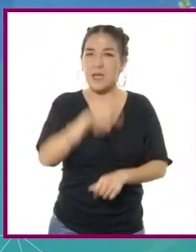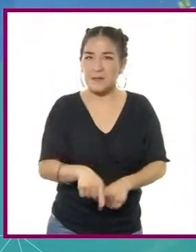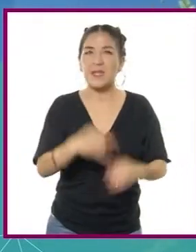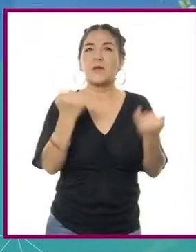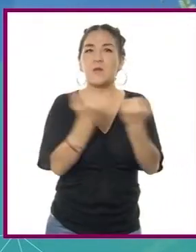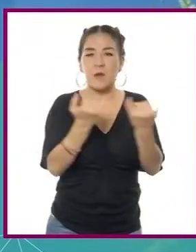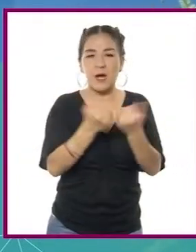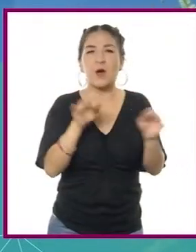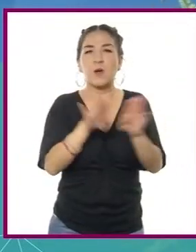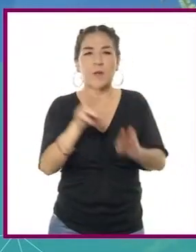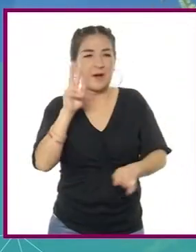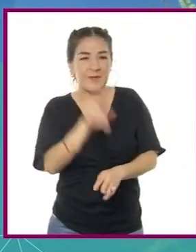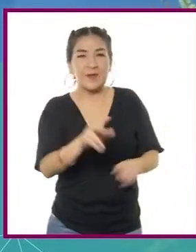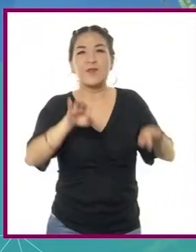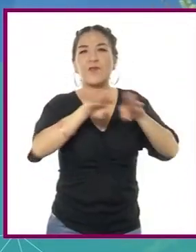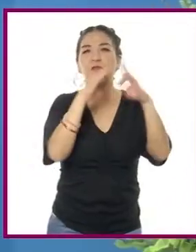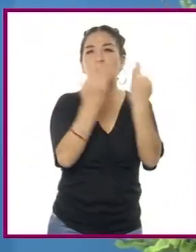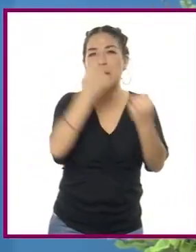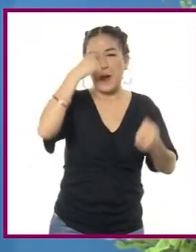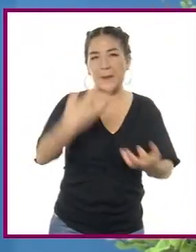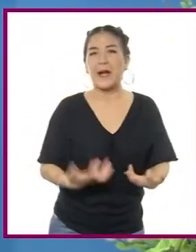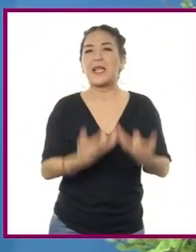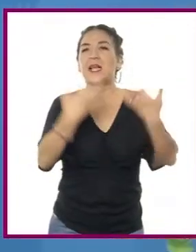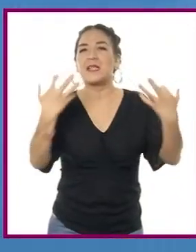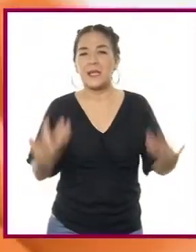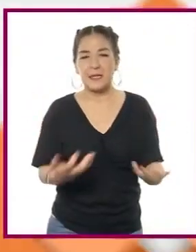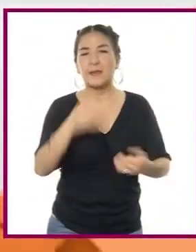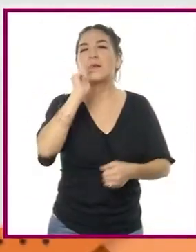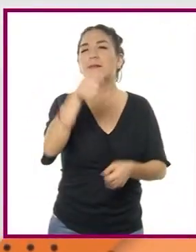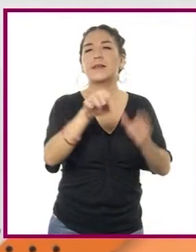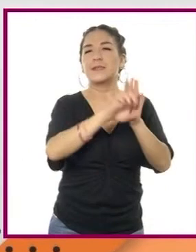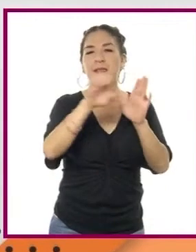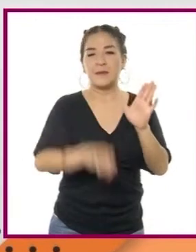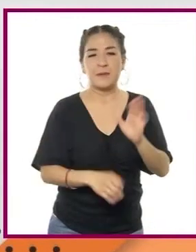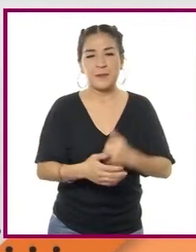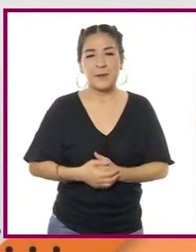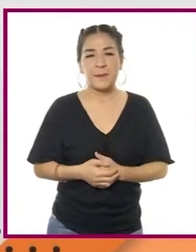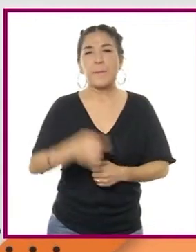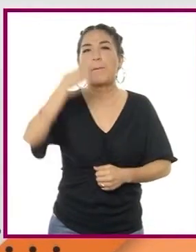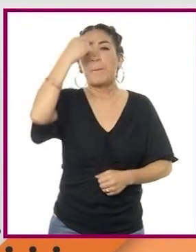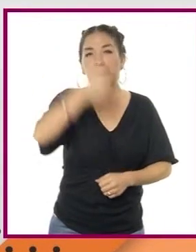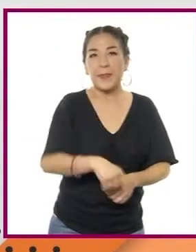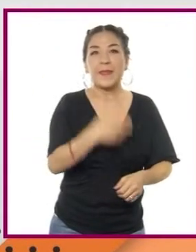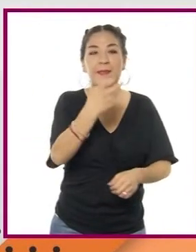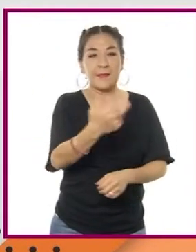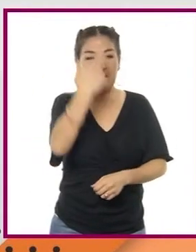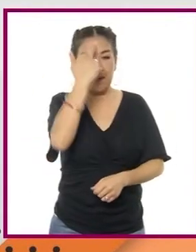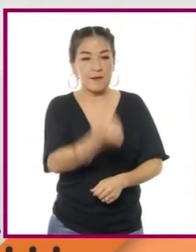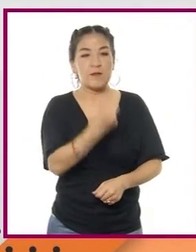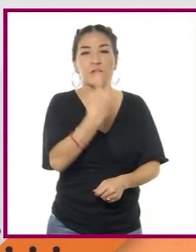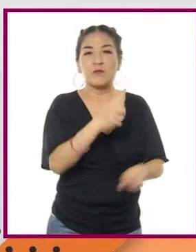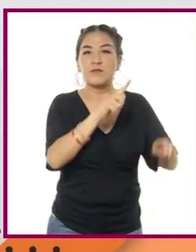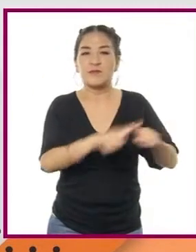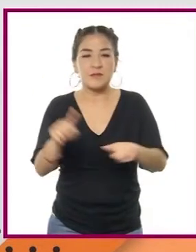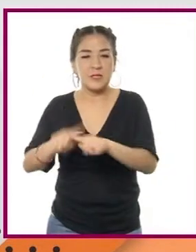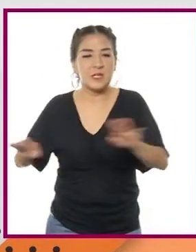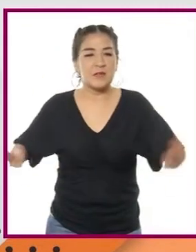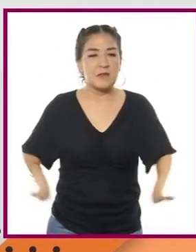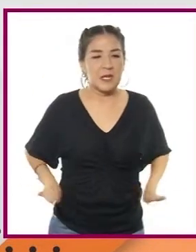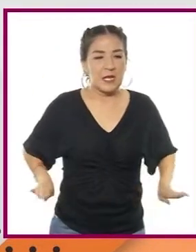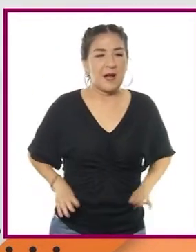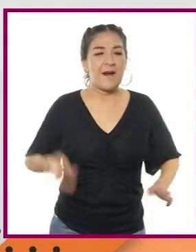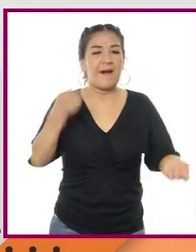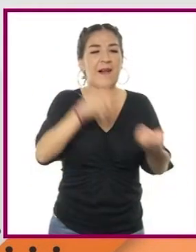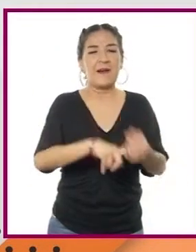impactó en las formas de tenencia de la tierra. Es decir, dio origen a dos tipos de propiedad en constante